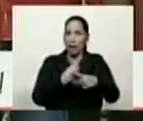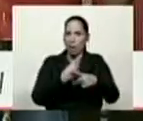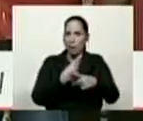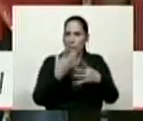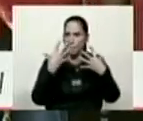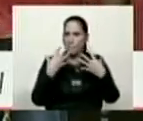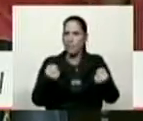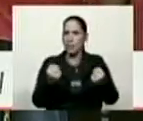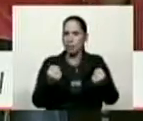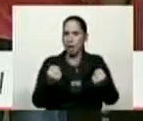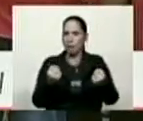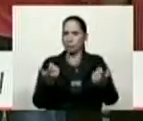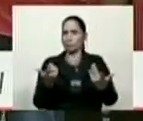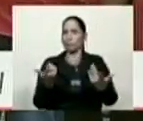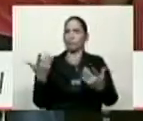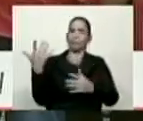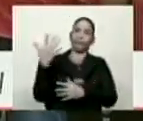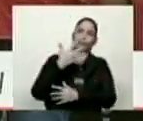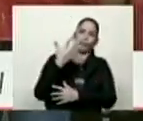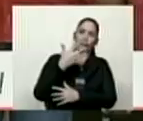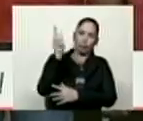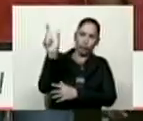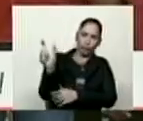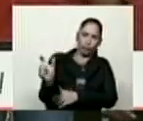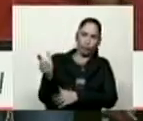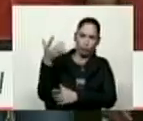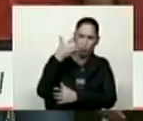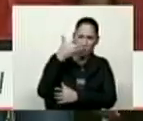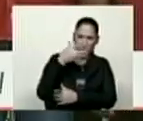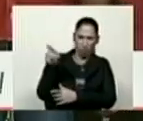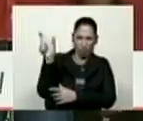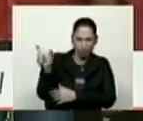sospechar, al menos a sospechar,